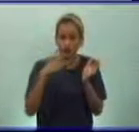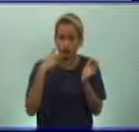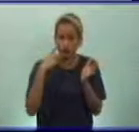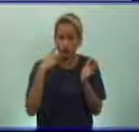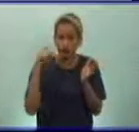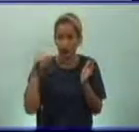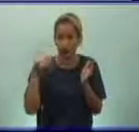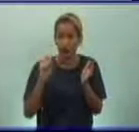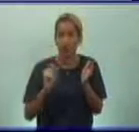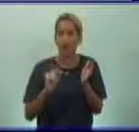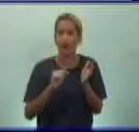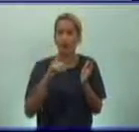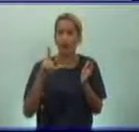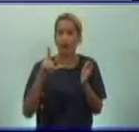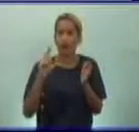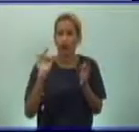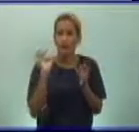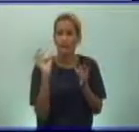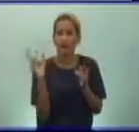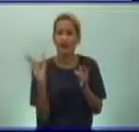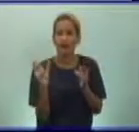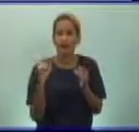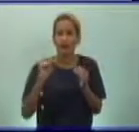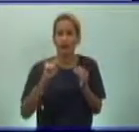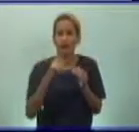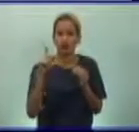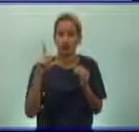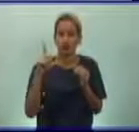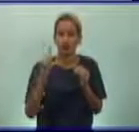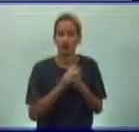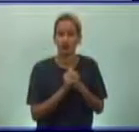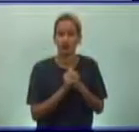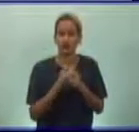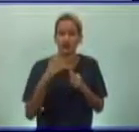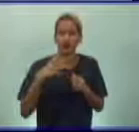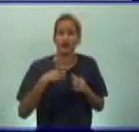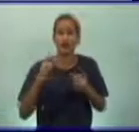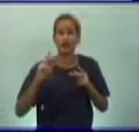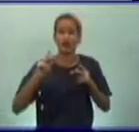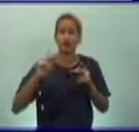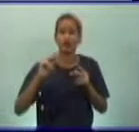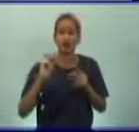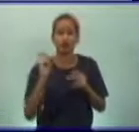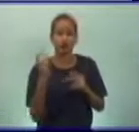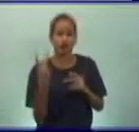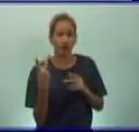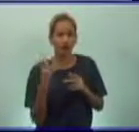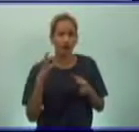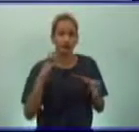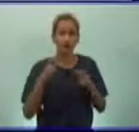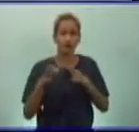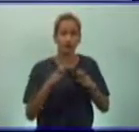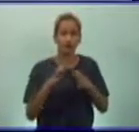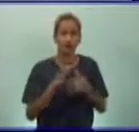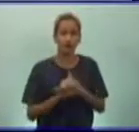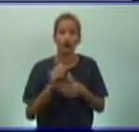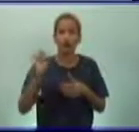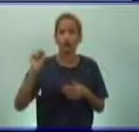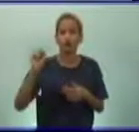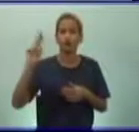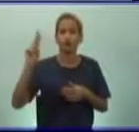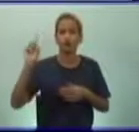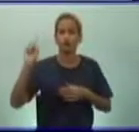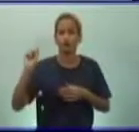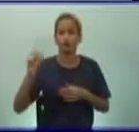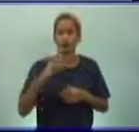la mayúscula, que en este caso tiene doble función, porque es un sustantivo propio, pero